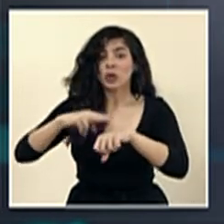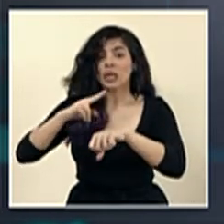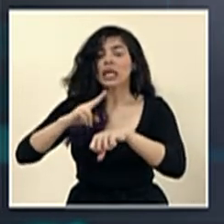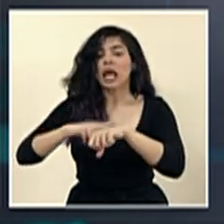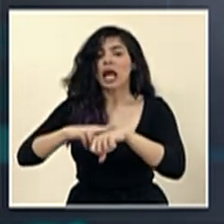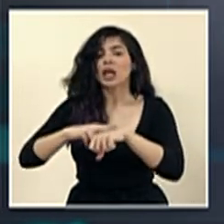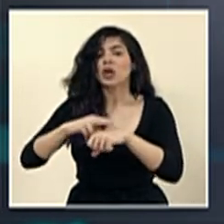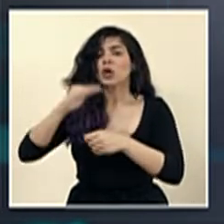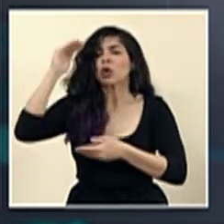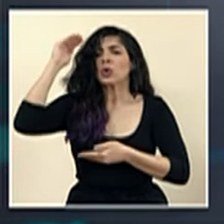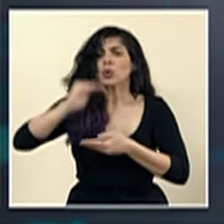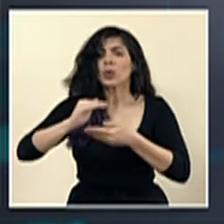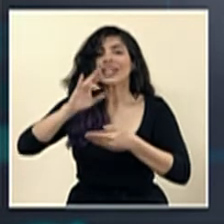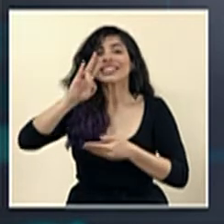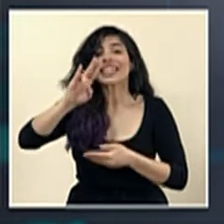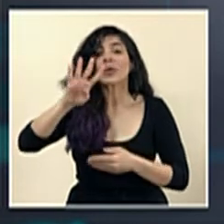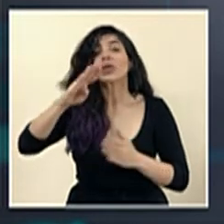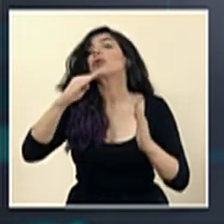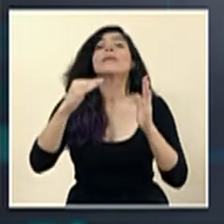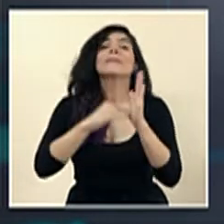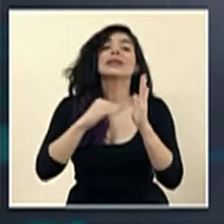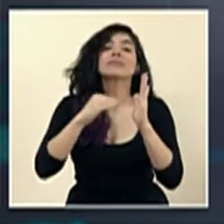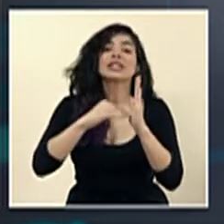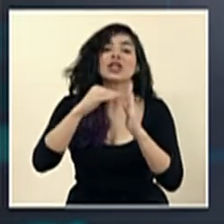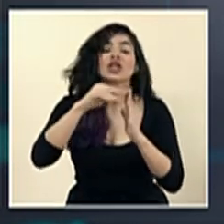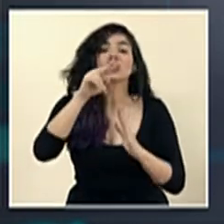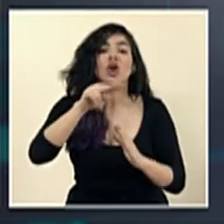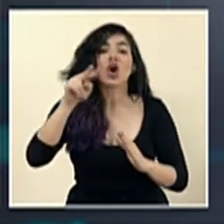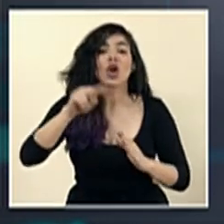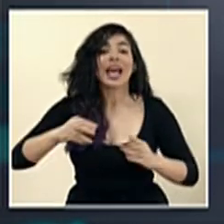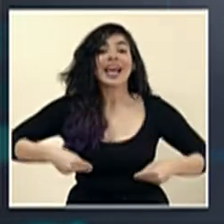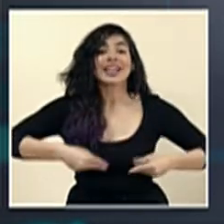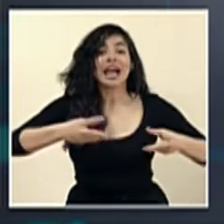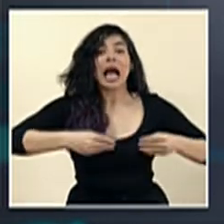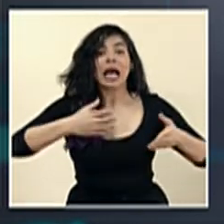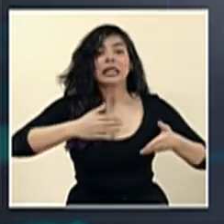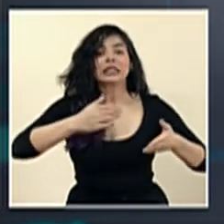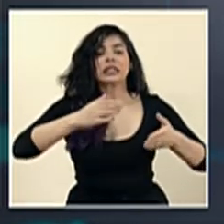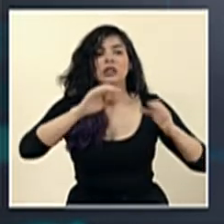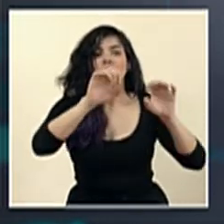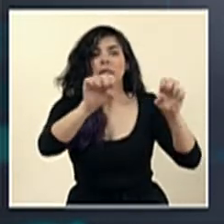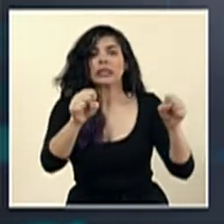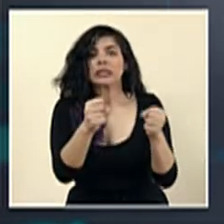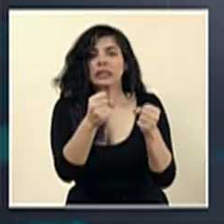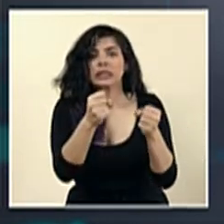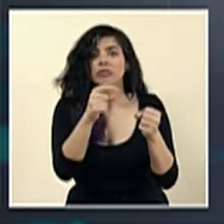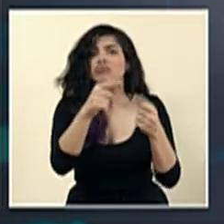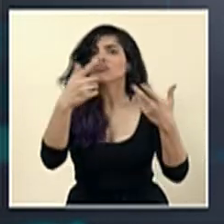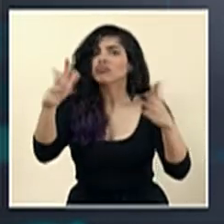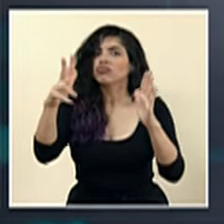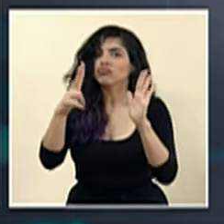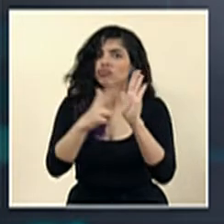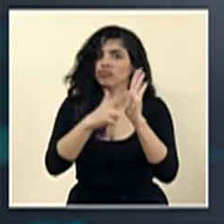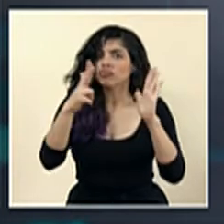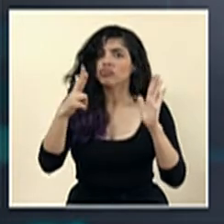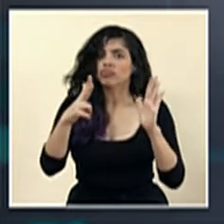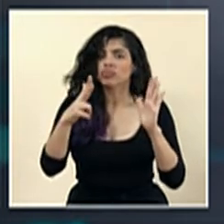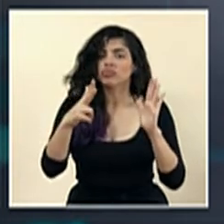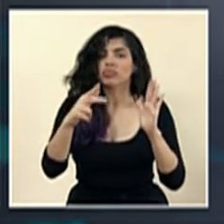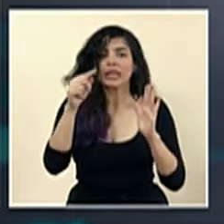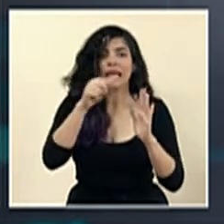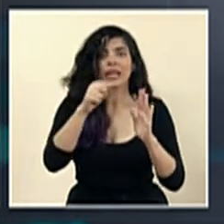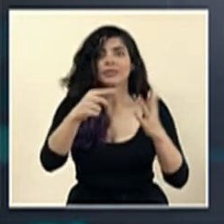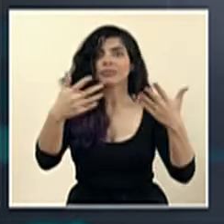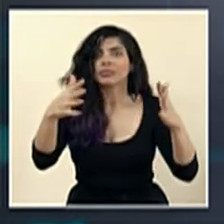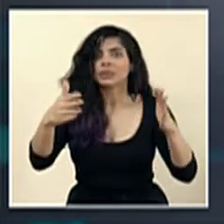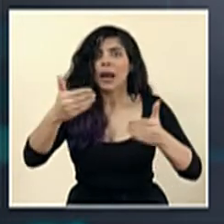cortamos 74,000 millones de colones de gasto público. Eso ya se aprobó y ya